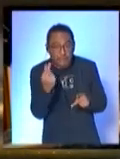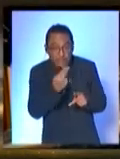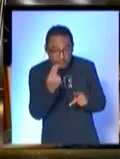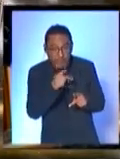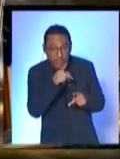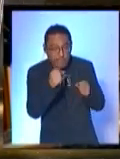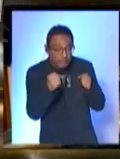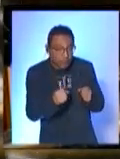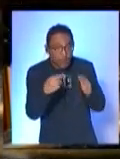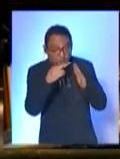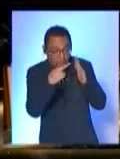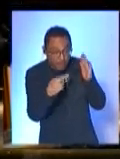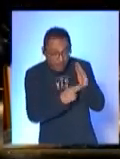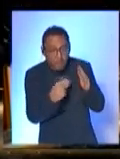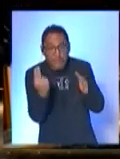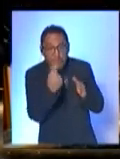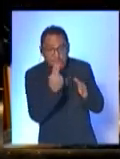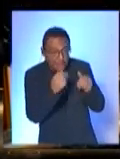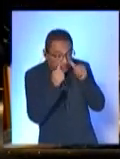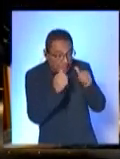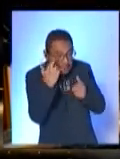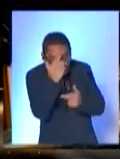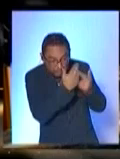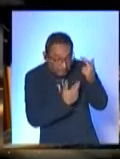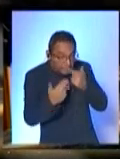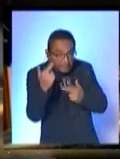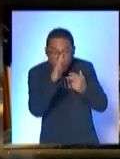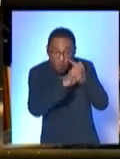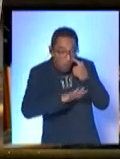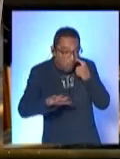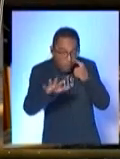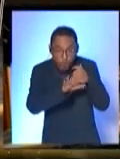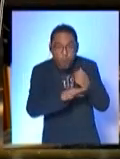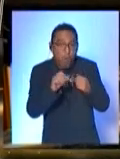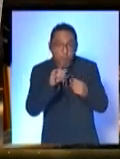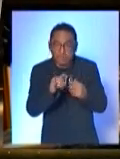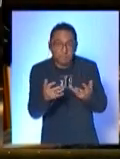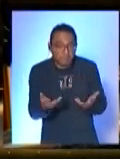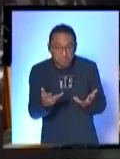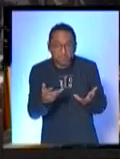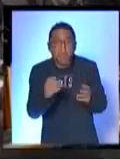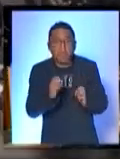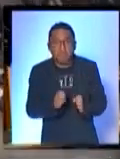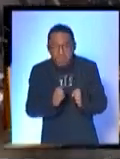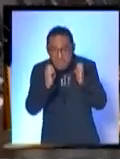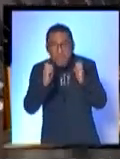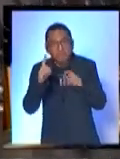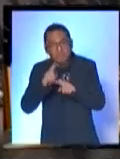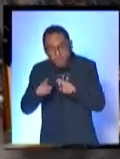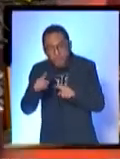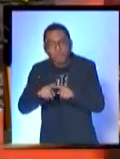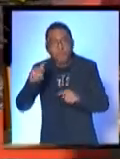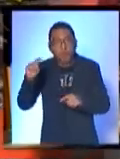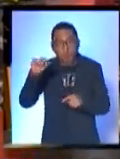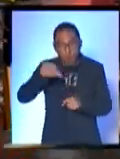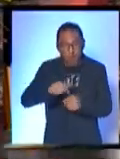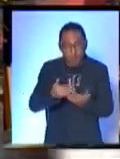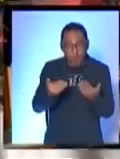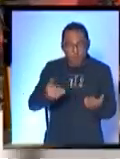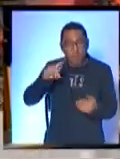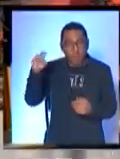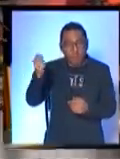protocolos de seguridad se deben de aplicar y revisar todas las estructuras, así como se hacen con los edificios. La tecnología hoy en día ha